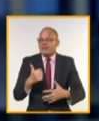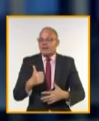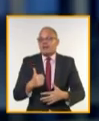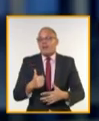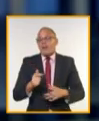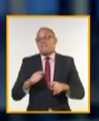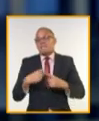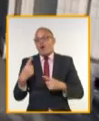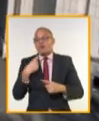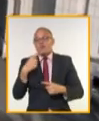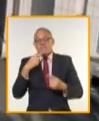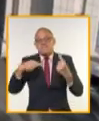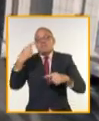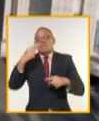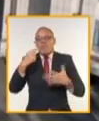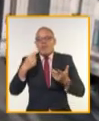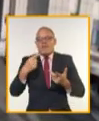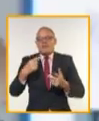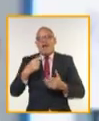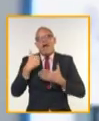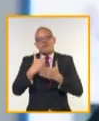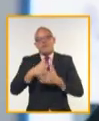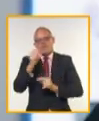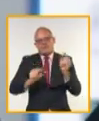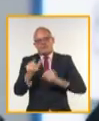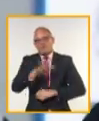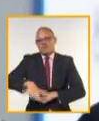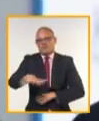el conocimiento y por el bienestar humano.